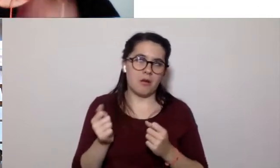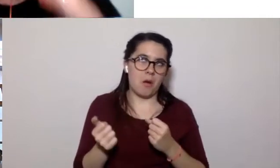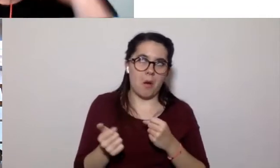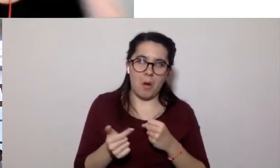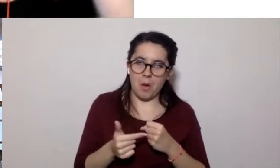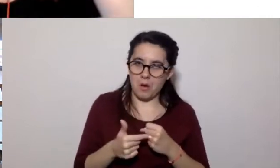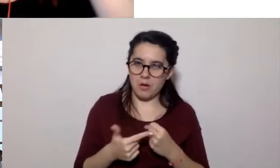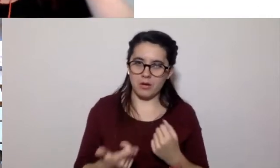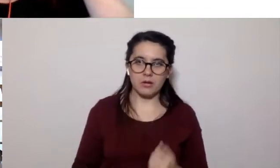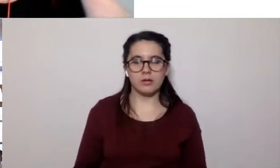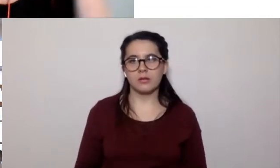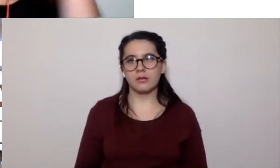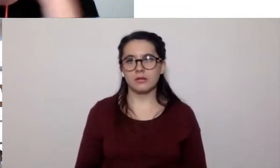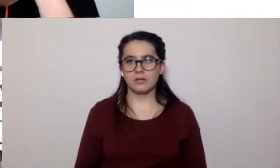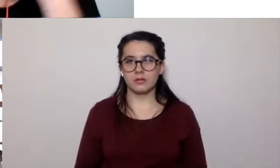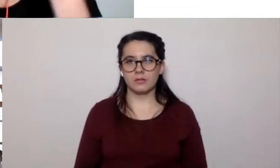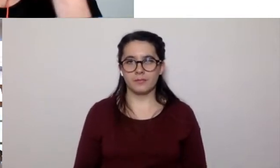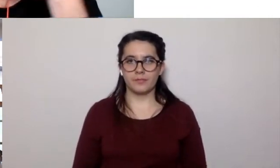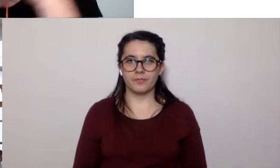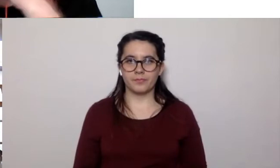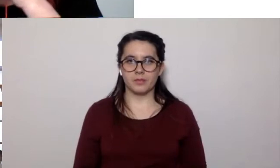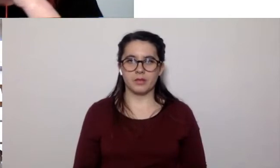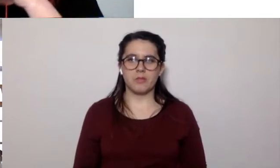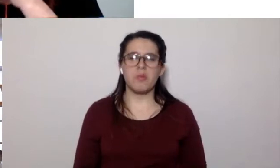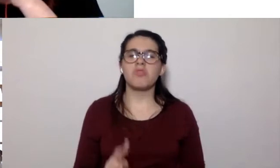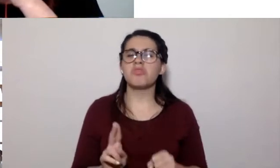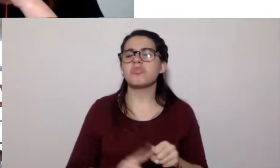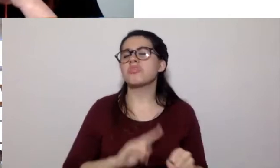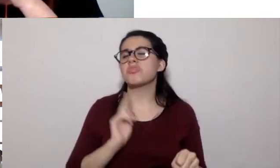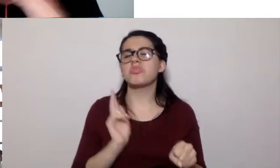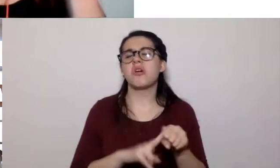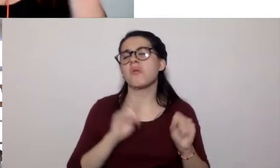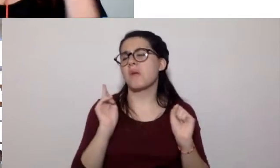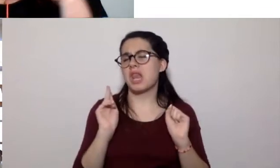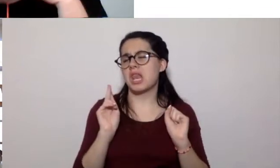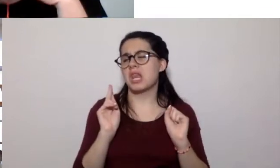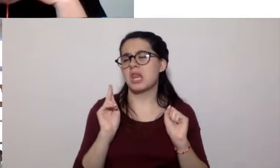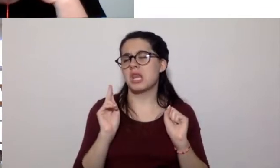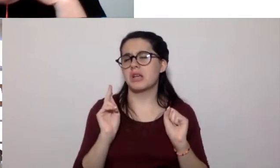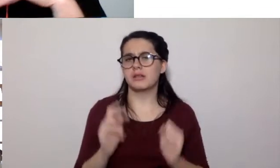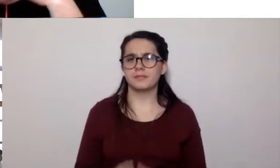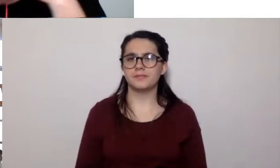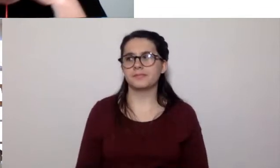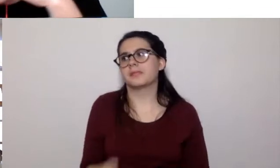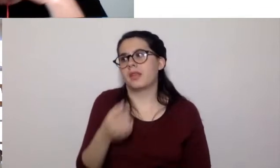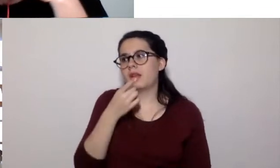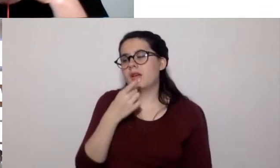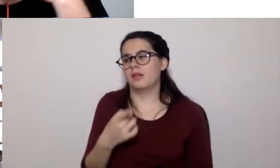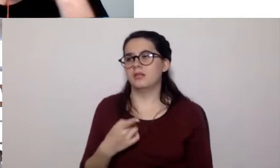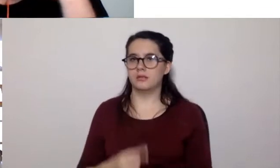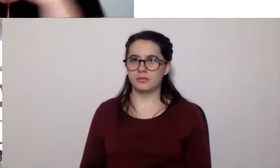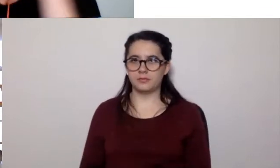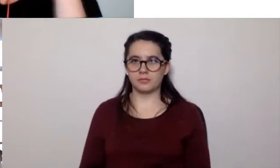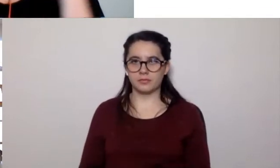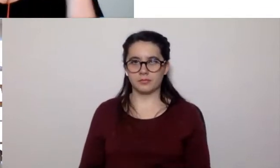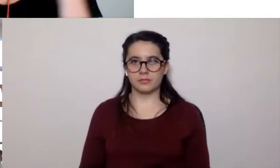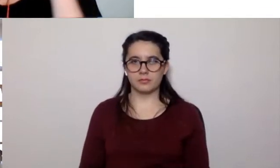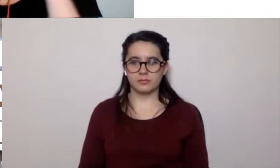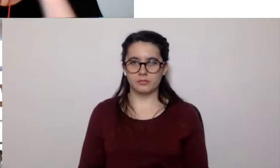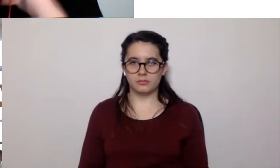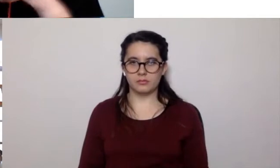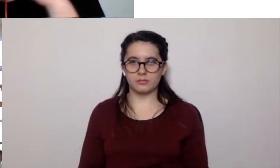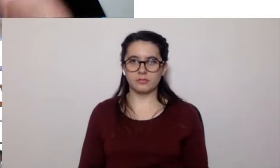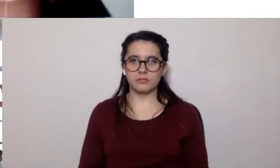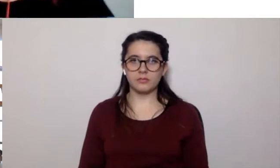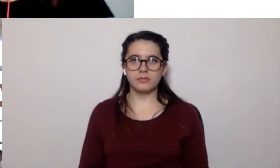una justa medida, normal. Normal, claro. Te digo, sí hay una base lógica, ¿no? Es a los